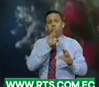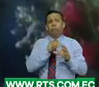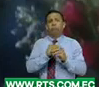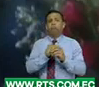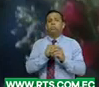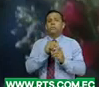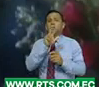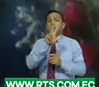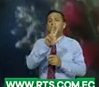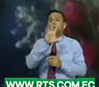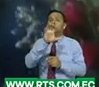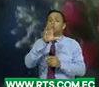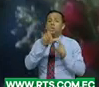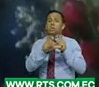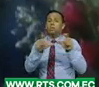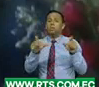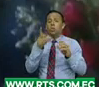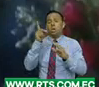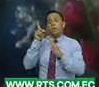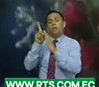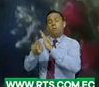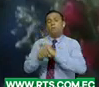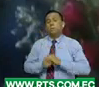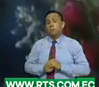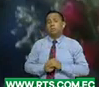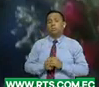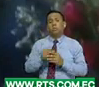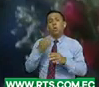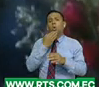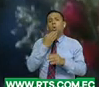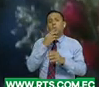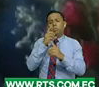ciudadanos respecto a la discapacidad